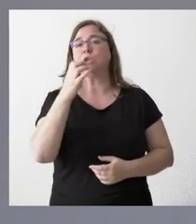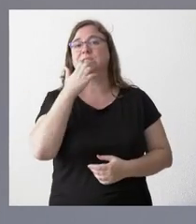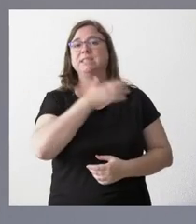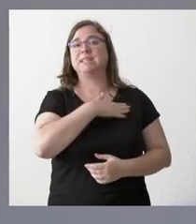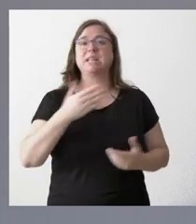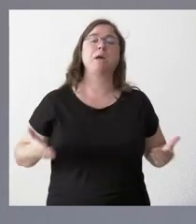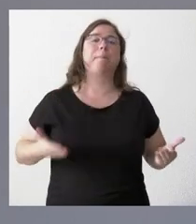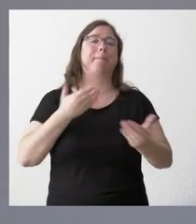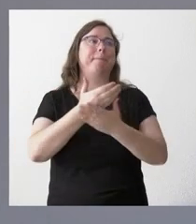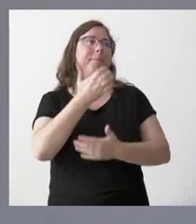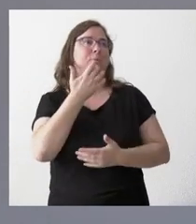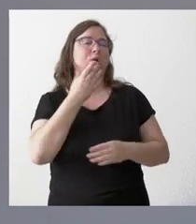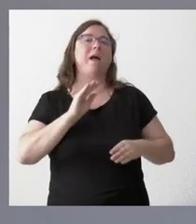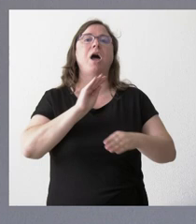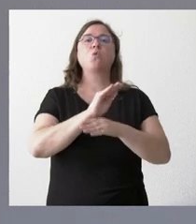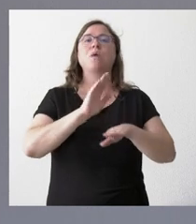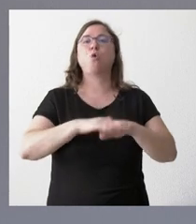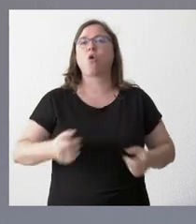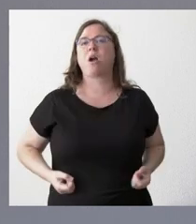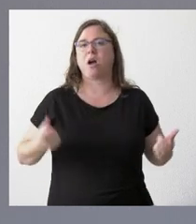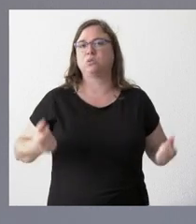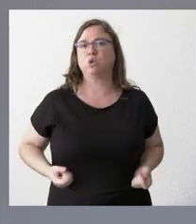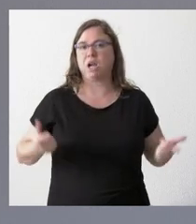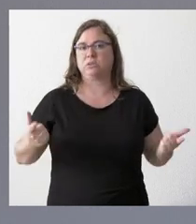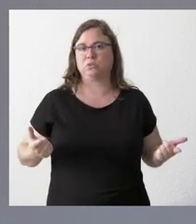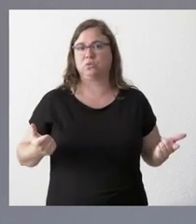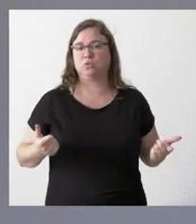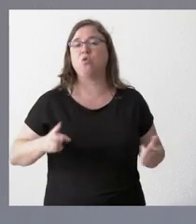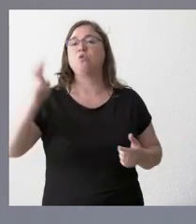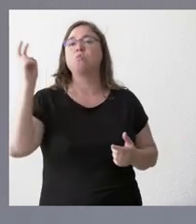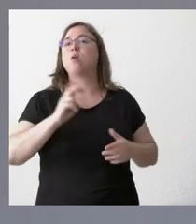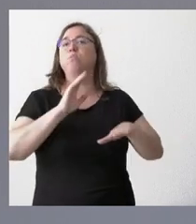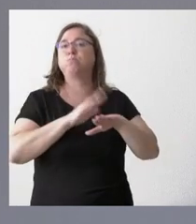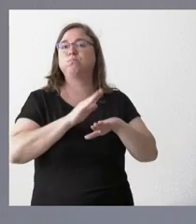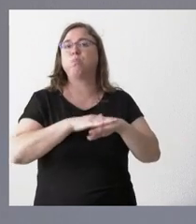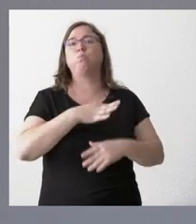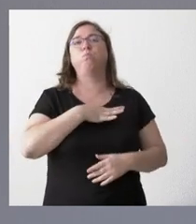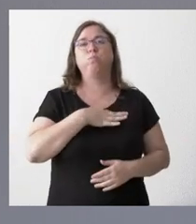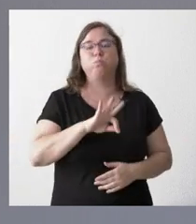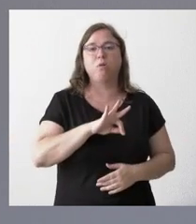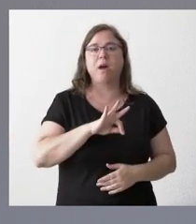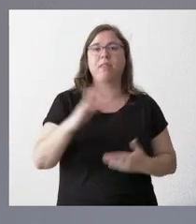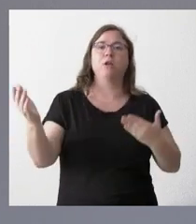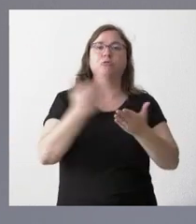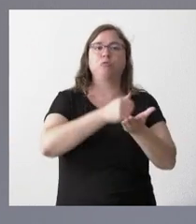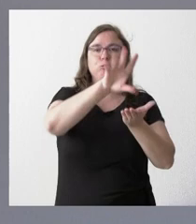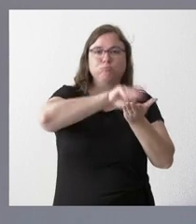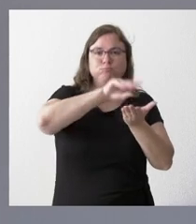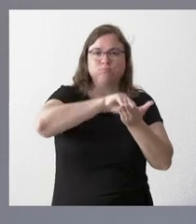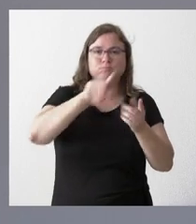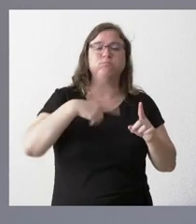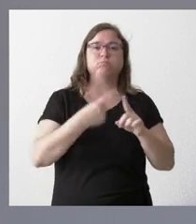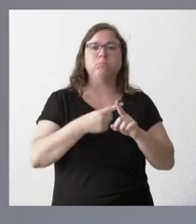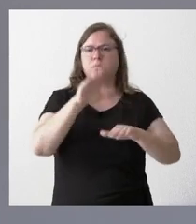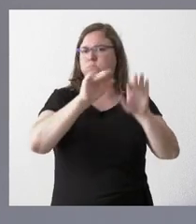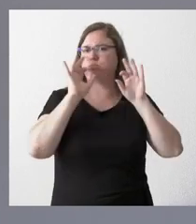pedir una ayuda por la acumulación de gastos producidos, pues para que pueda ir acumulando toda esta información y la convocatoria será